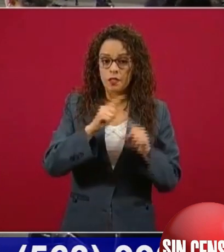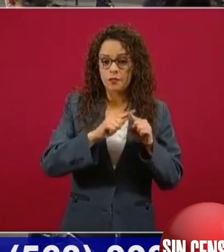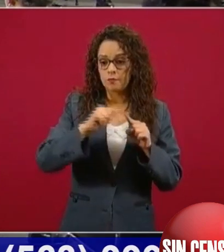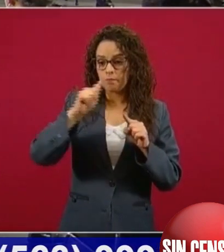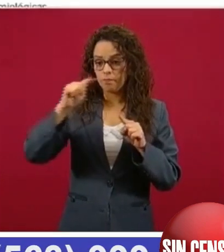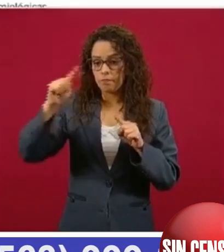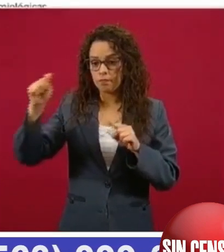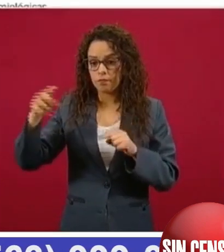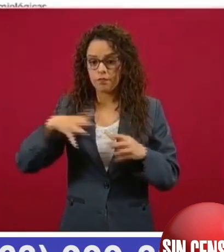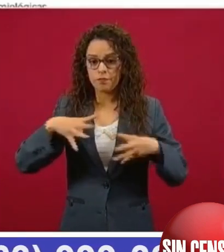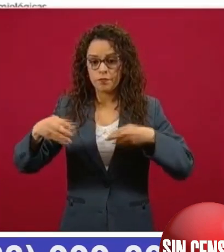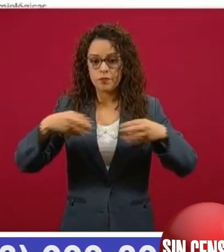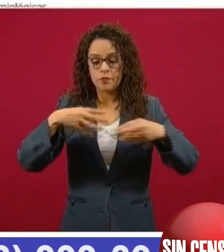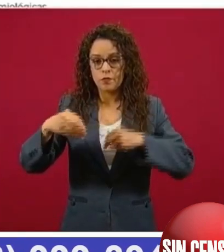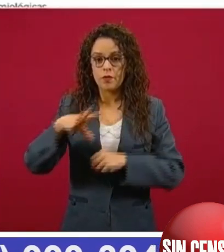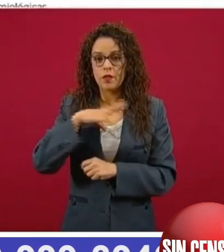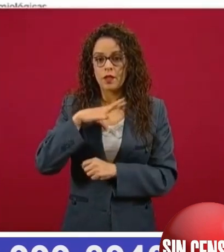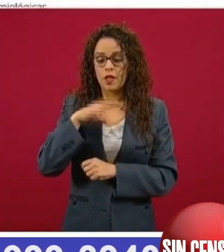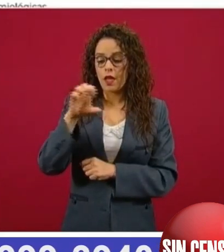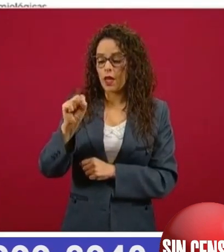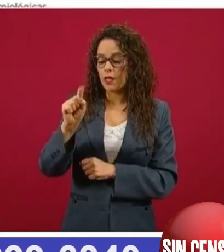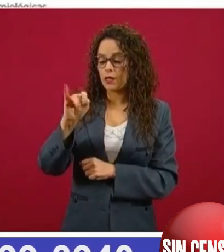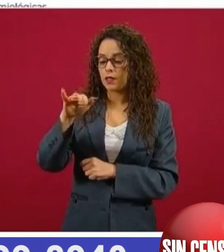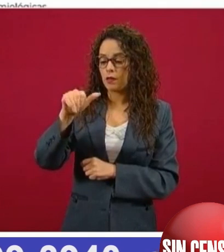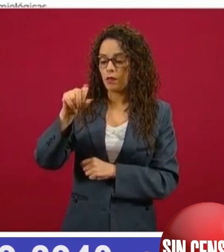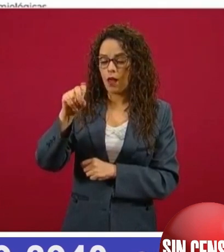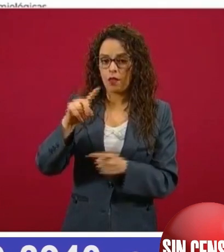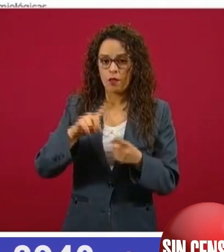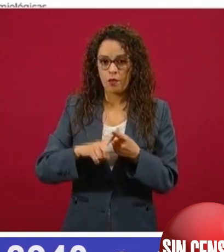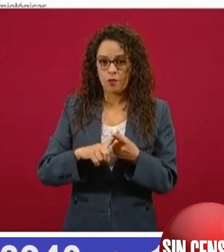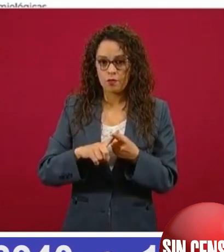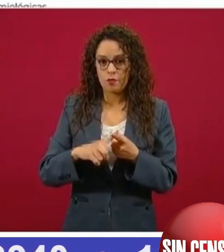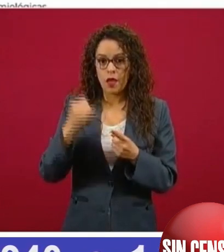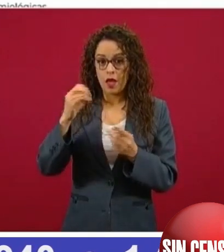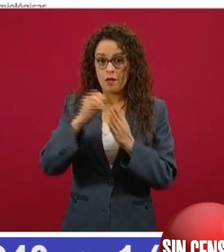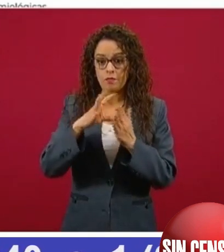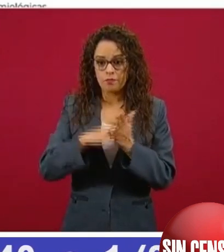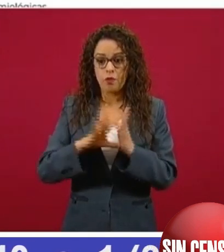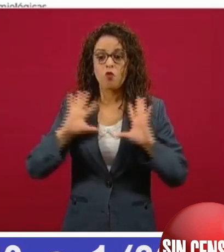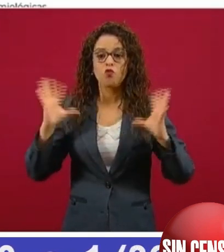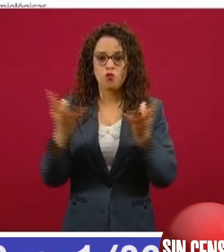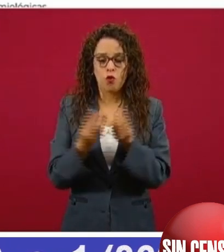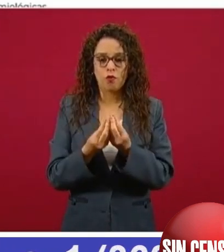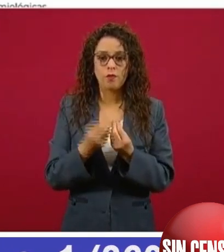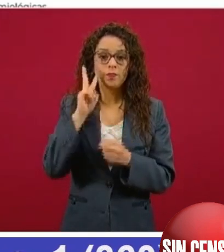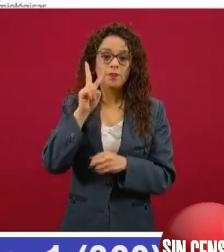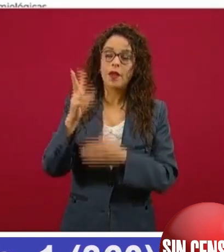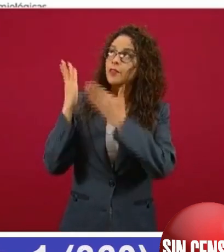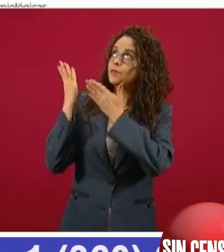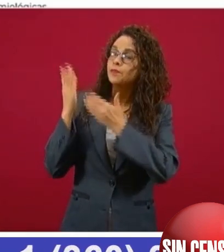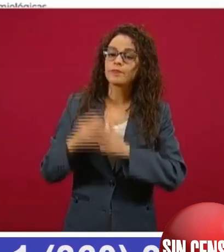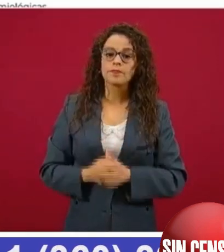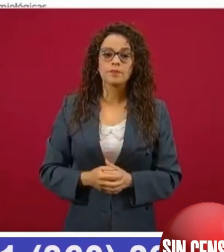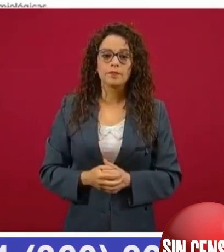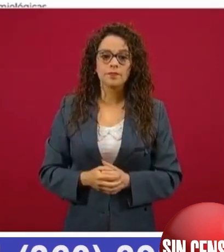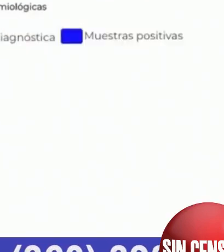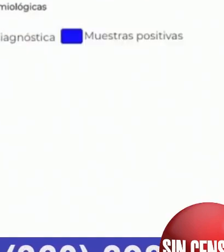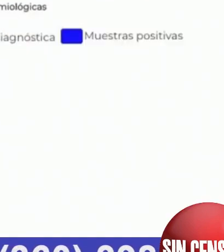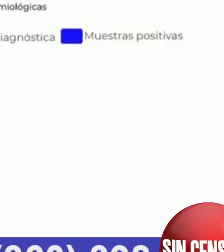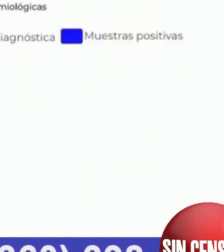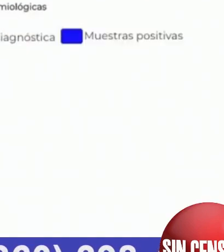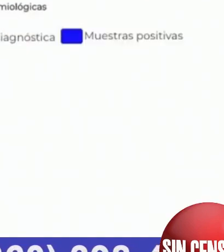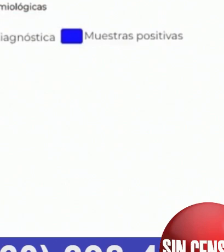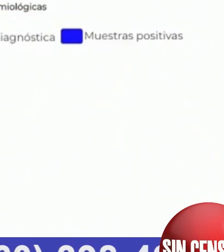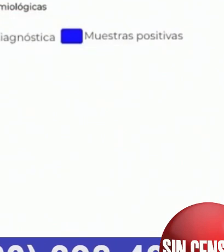registrados y casos estimados. Están juntos todos en la misma línea. La línea azul claro es la de casos, la línea